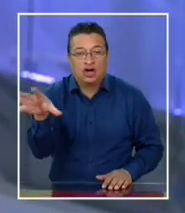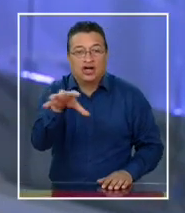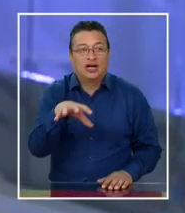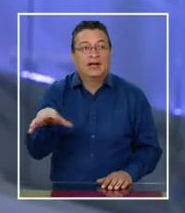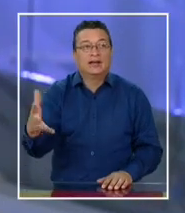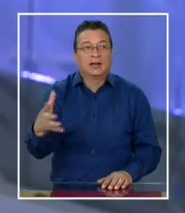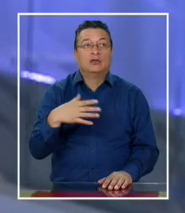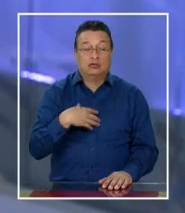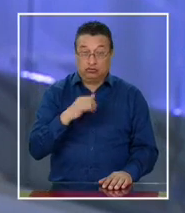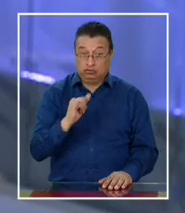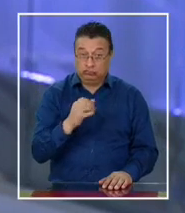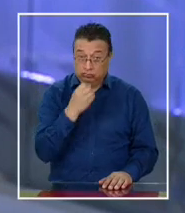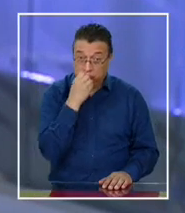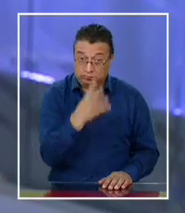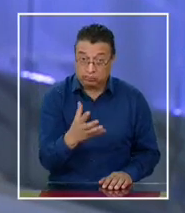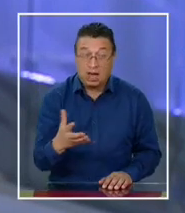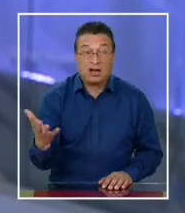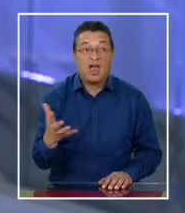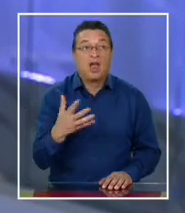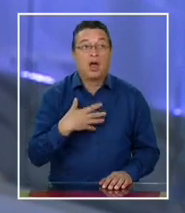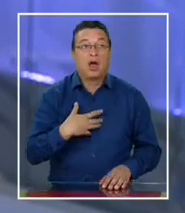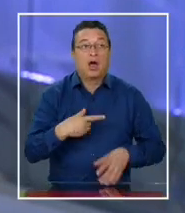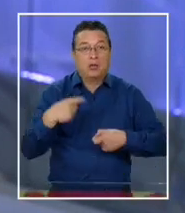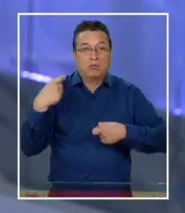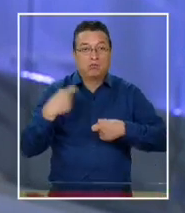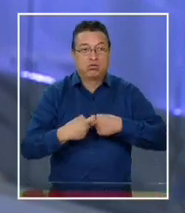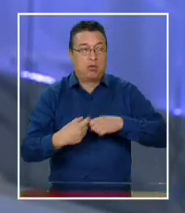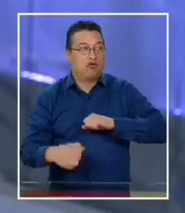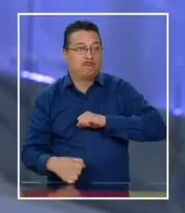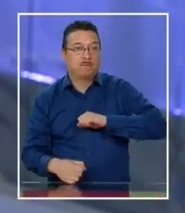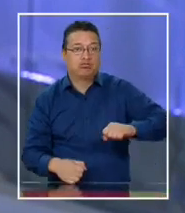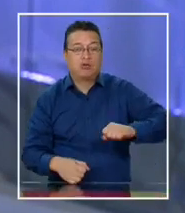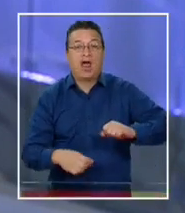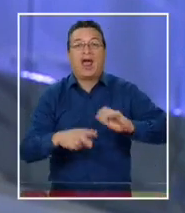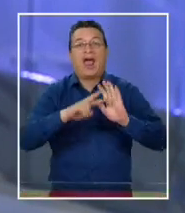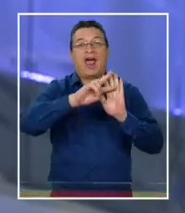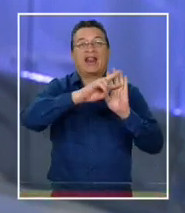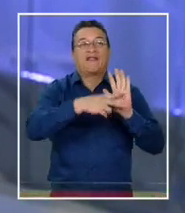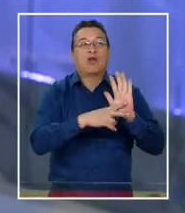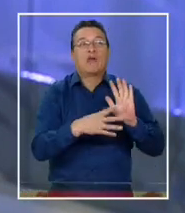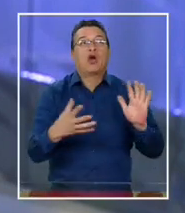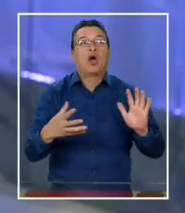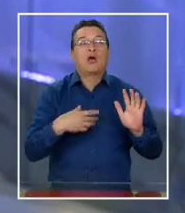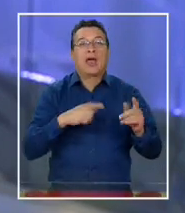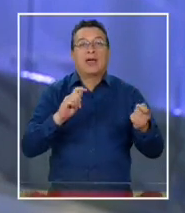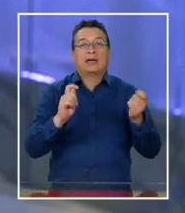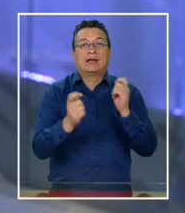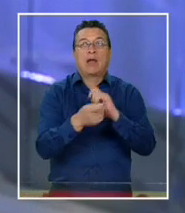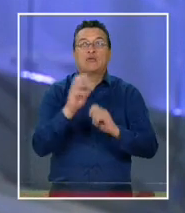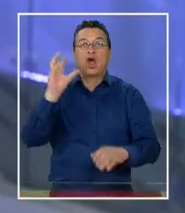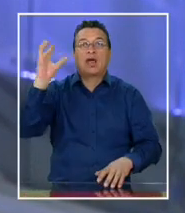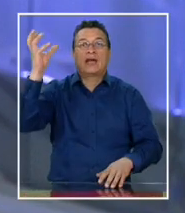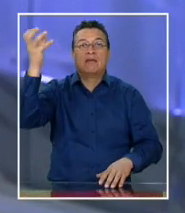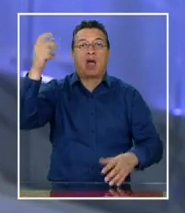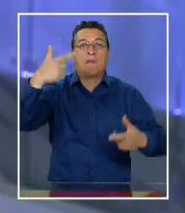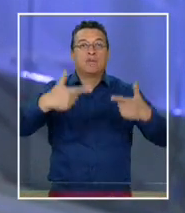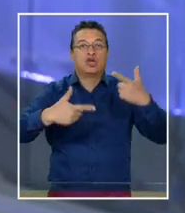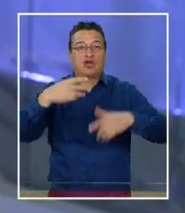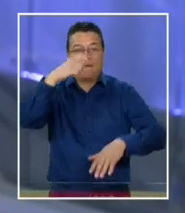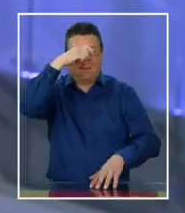me atrevo a decir es que se endureció la posición contra la Reforma por la manera en que cambió el clima político durante el verano